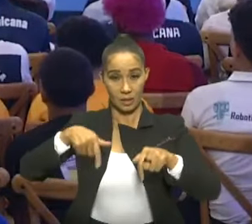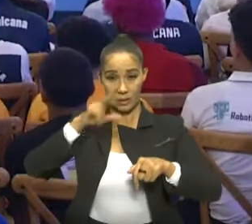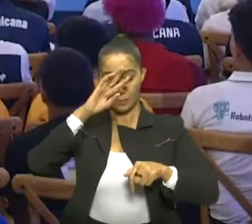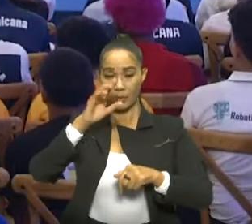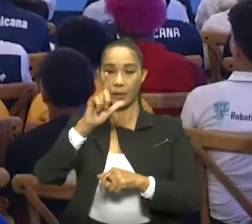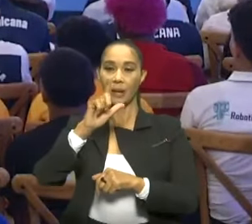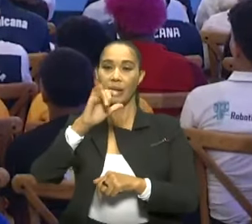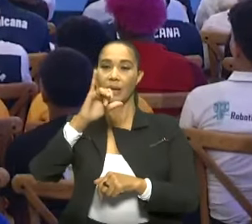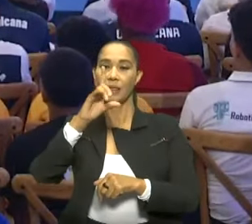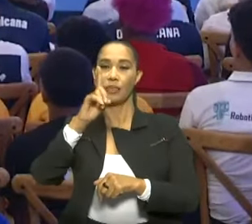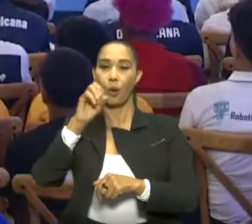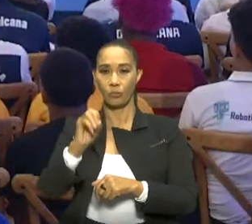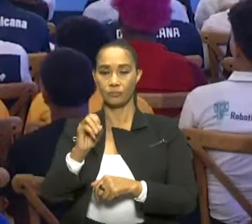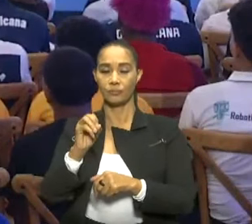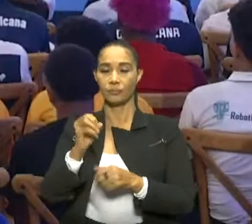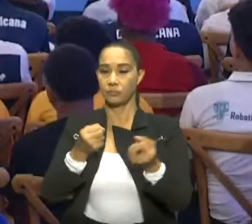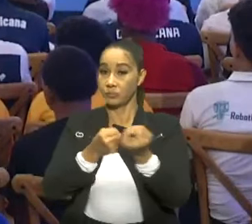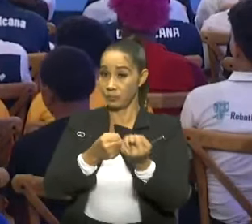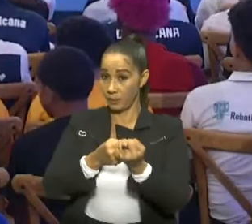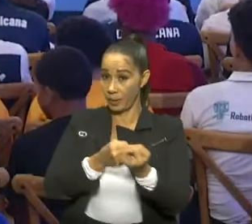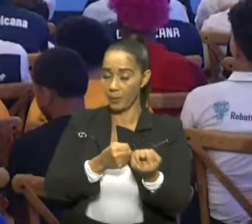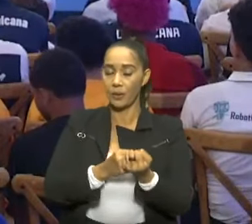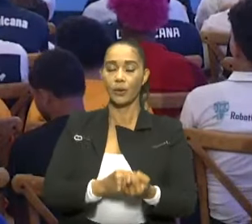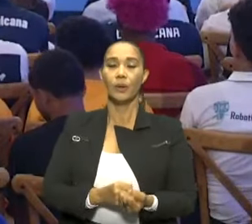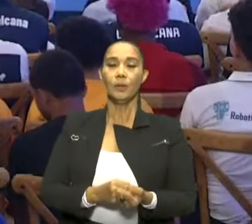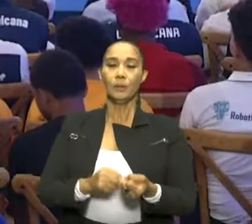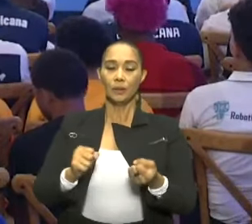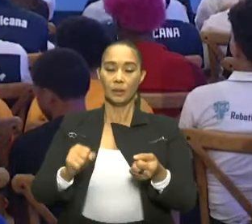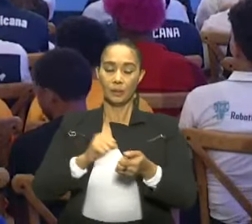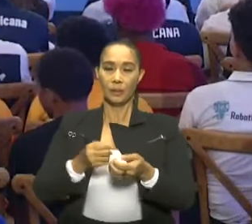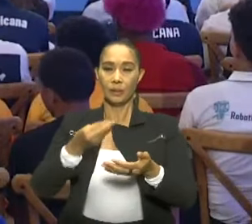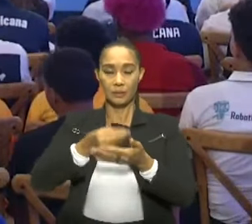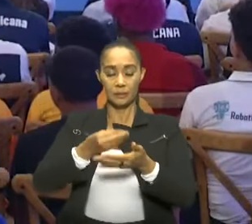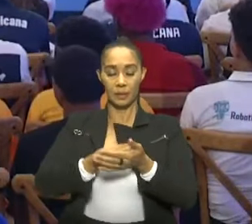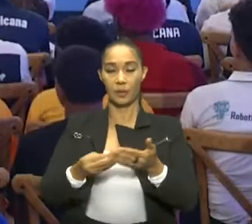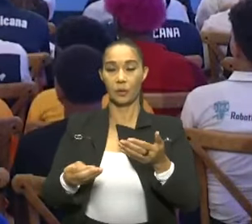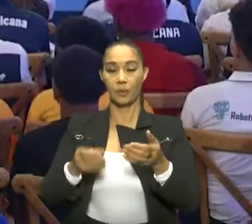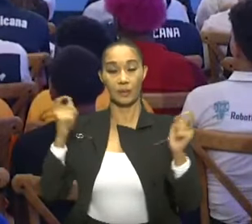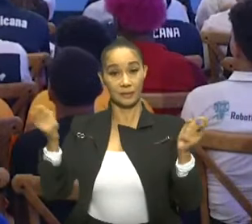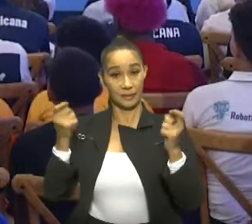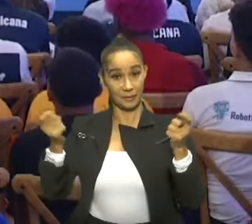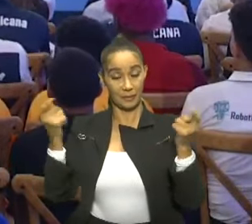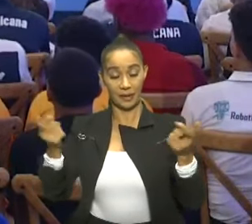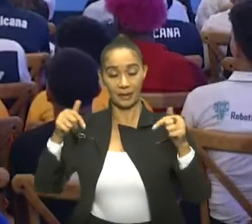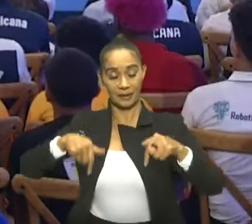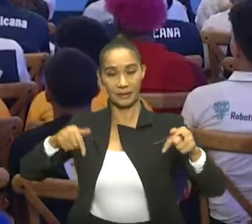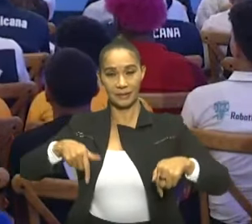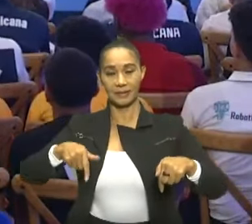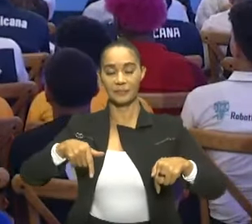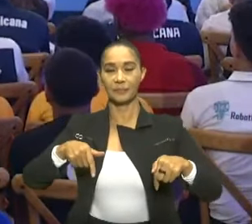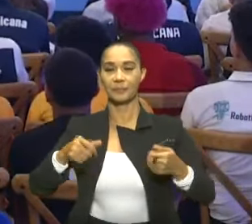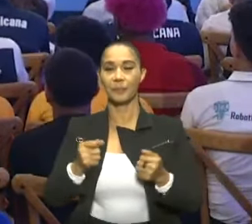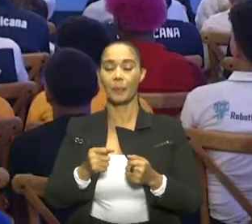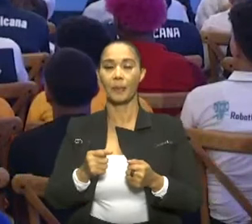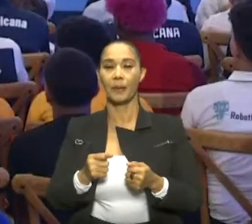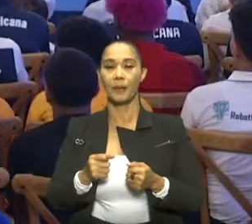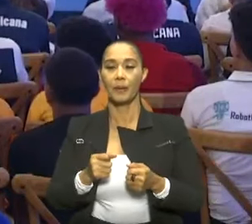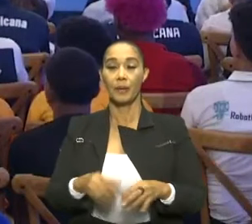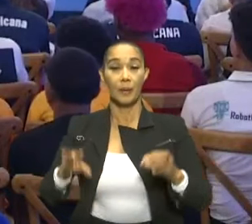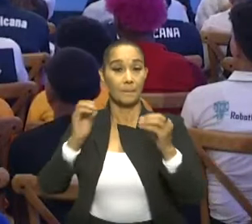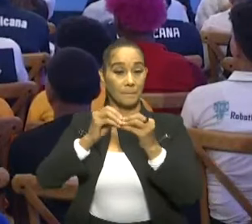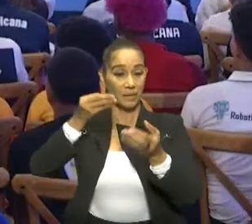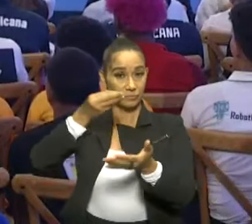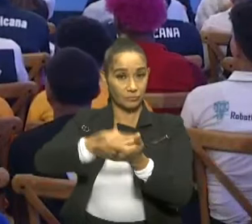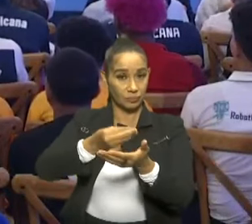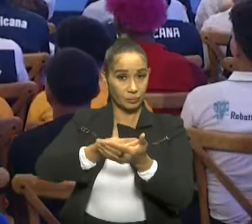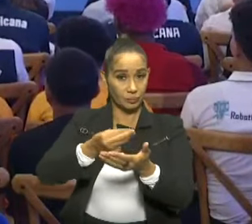Lidón, facilidades también para celebrar las series de Grandes Ligas, el Boston versus Tampa Bay, mucho mayor inversión